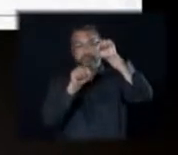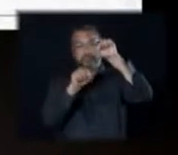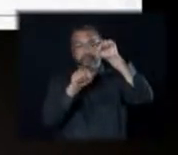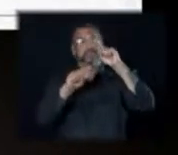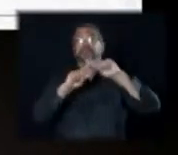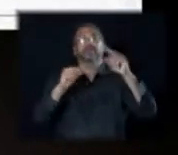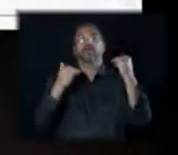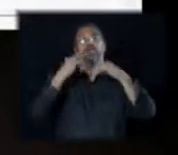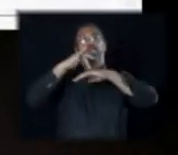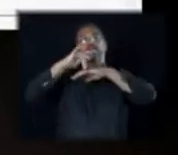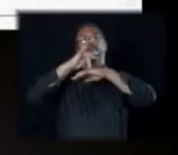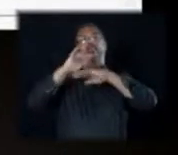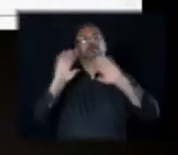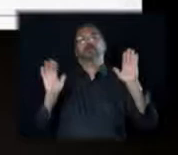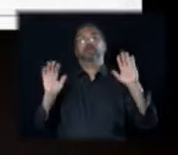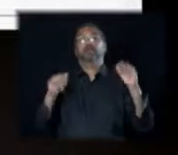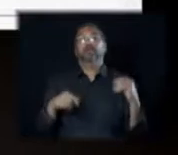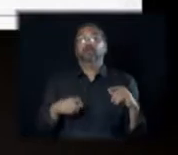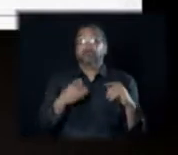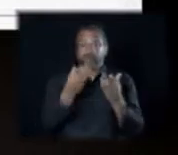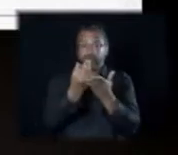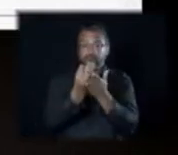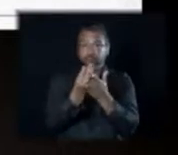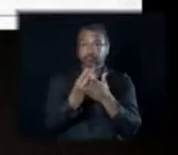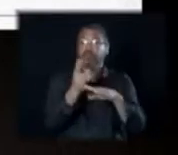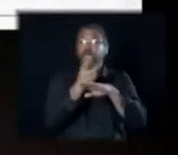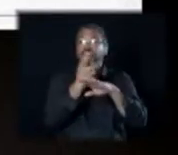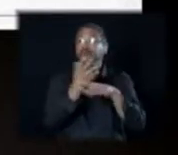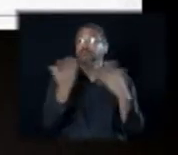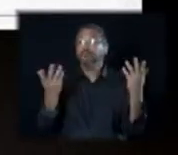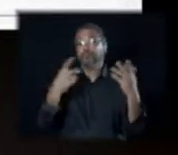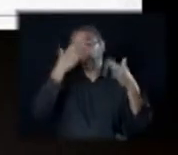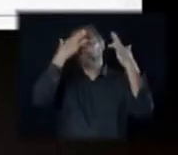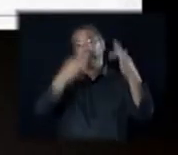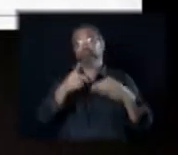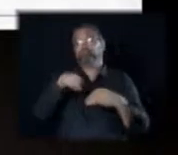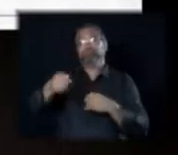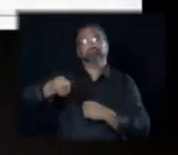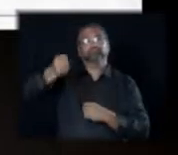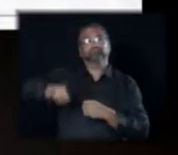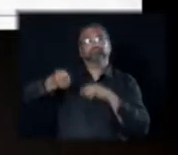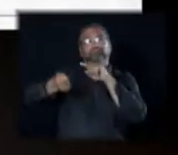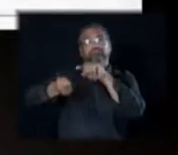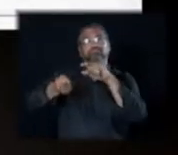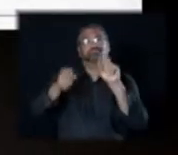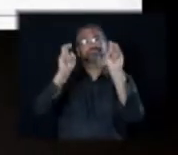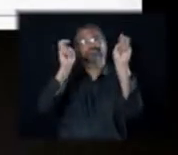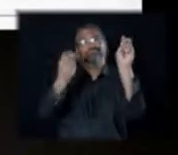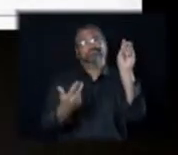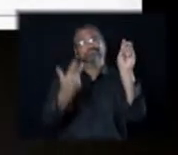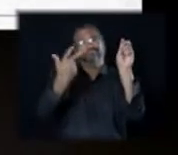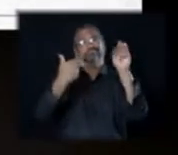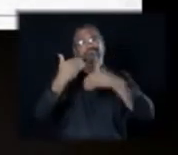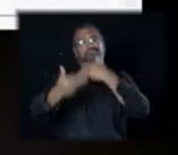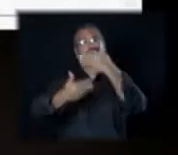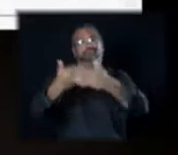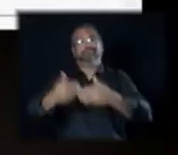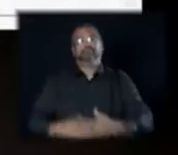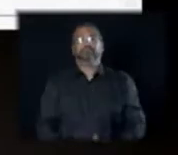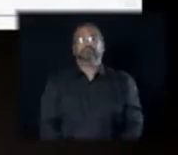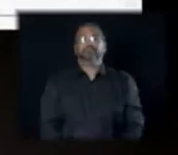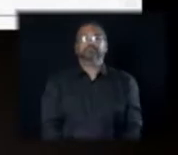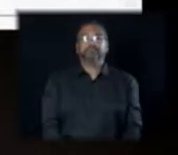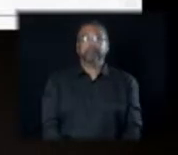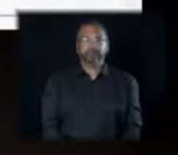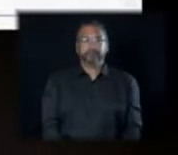fondos que pertenecen al gobierno, pero que no están disponibles. El uso de estos fondo lo va a terminar la Corte en el proceso de título 3.